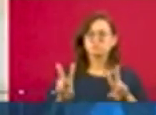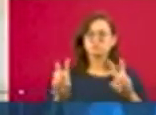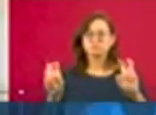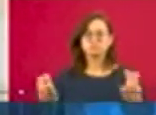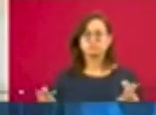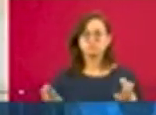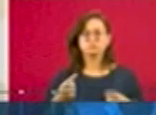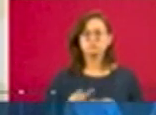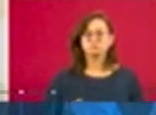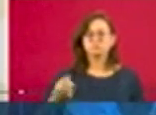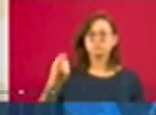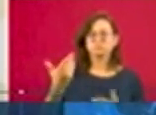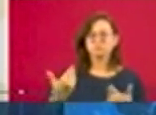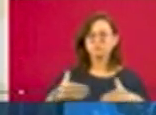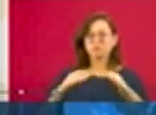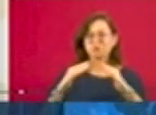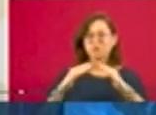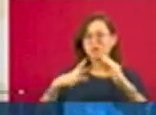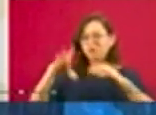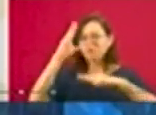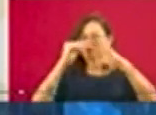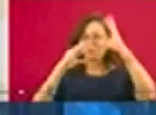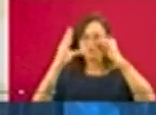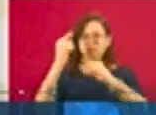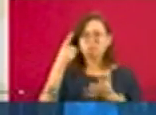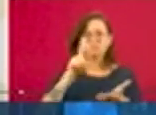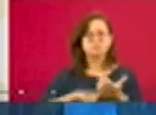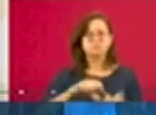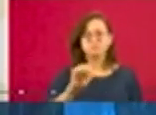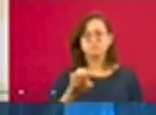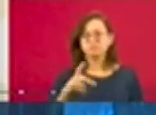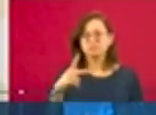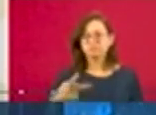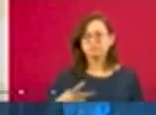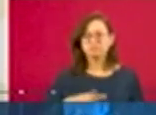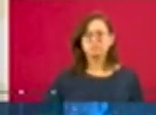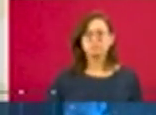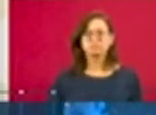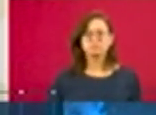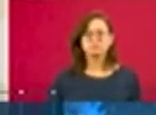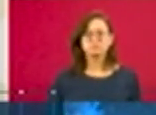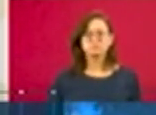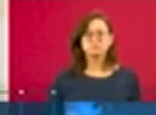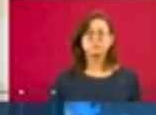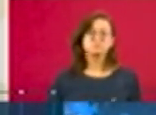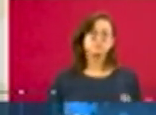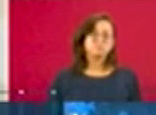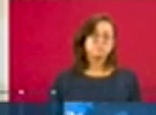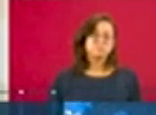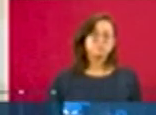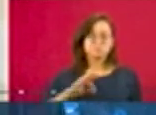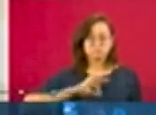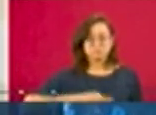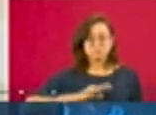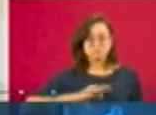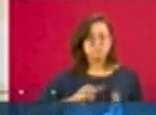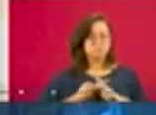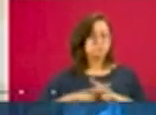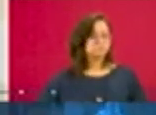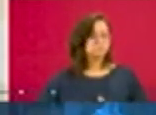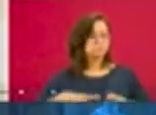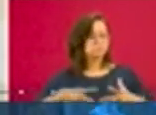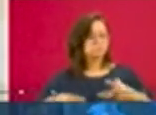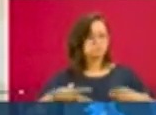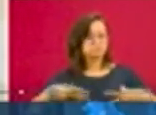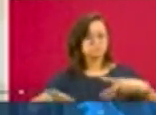evitar el rezago también, Esteban, este podría ser un sistema que podría haber llegado para quedarse. No te